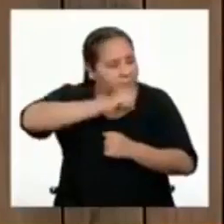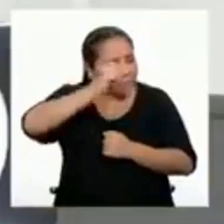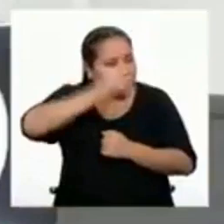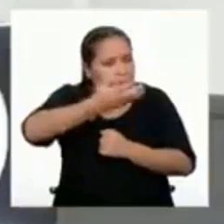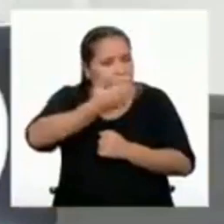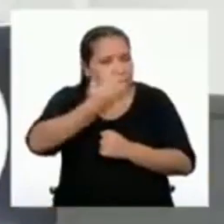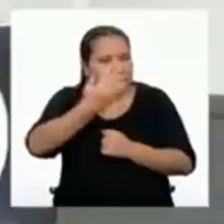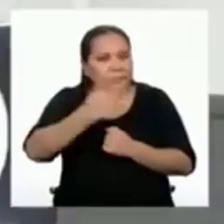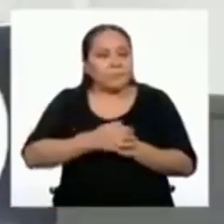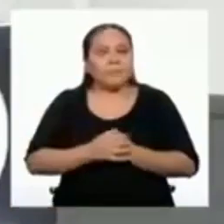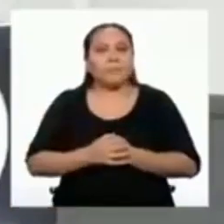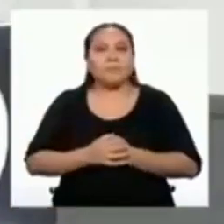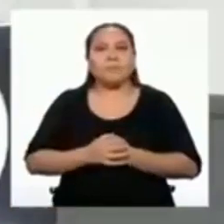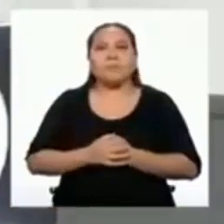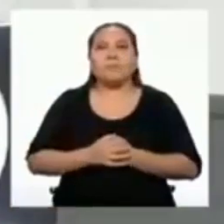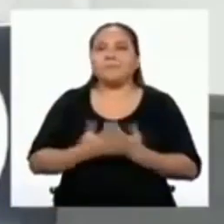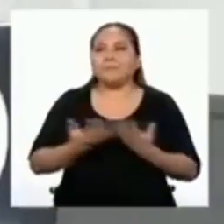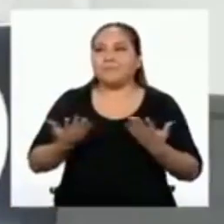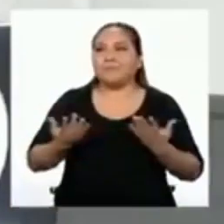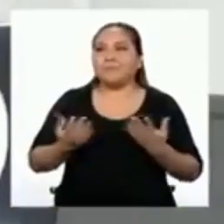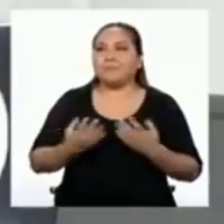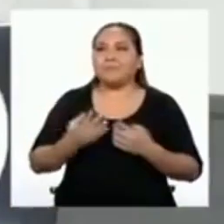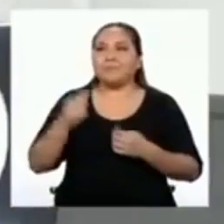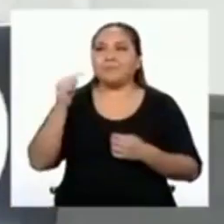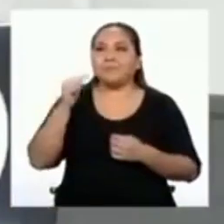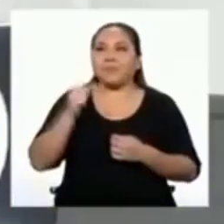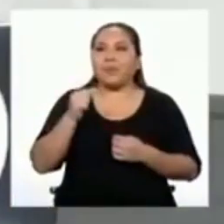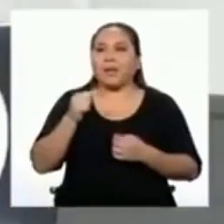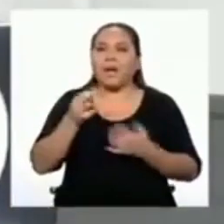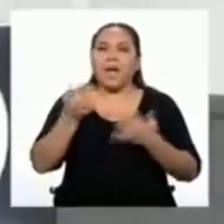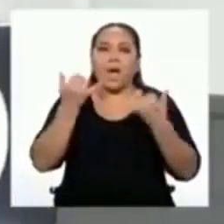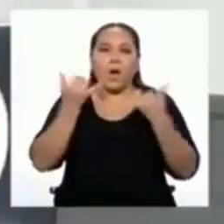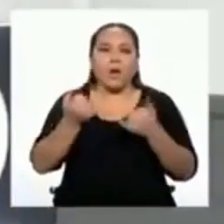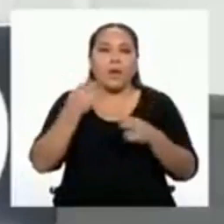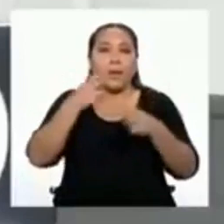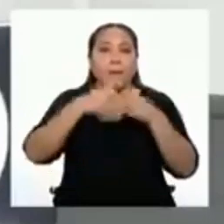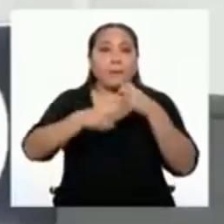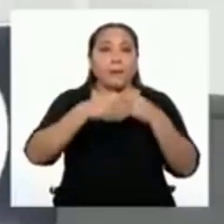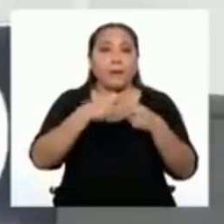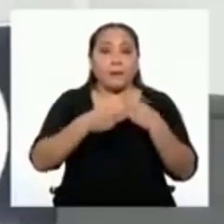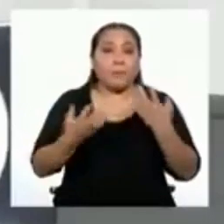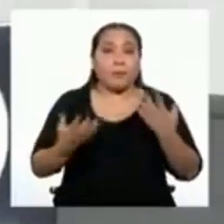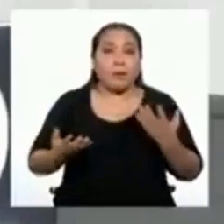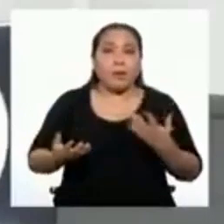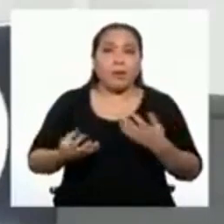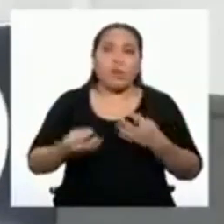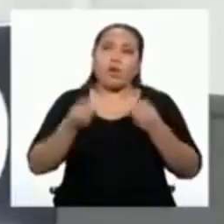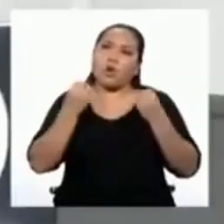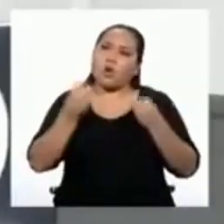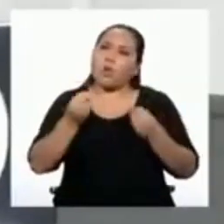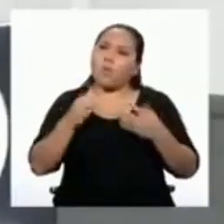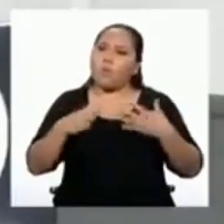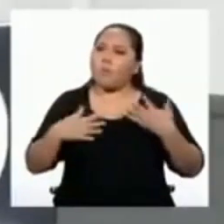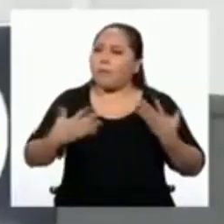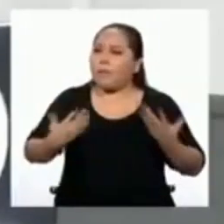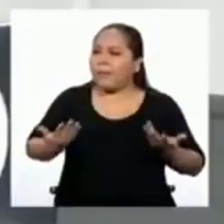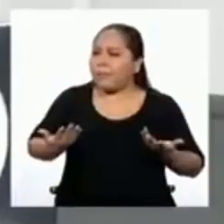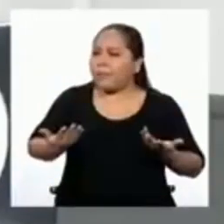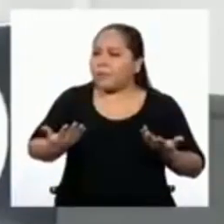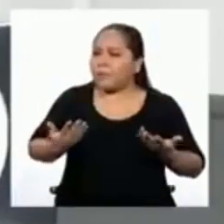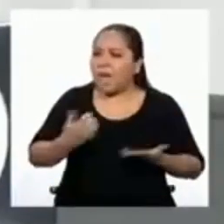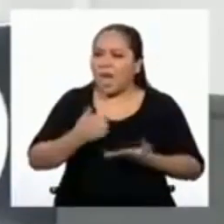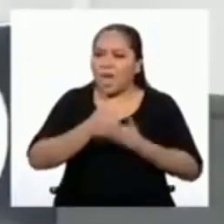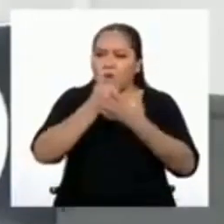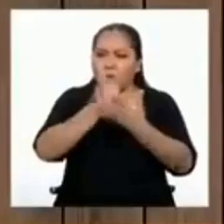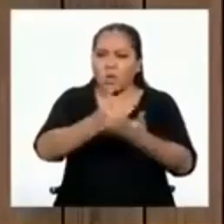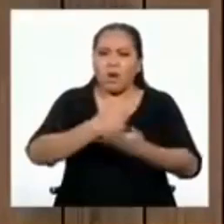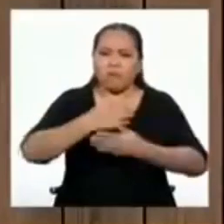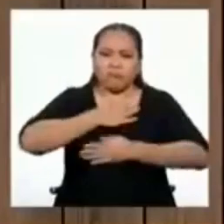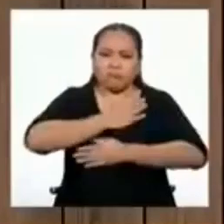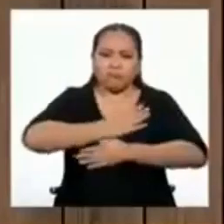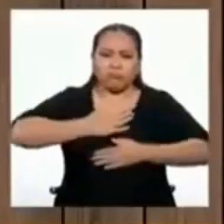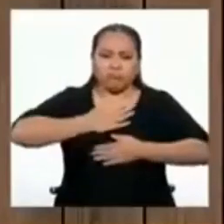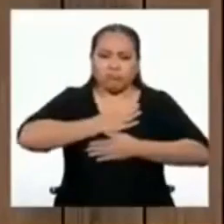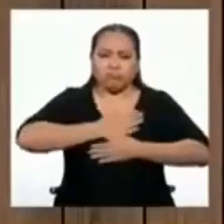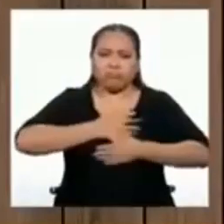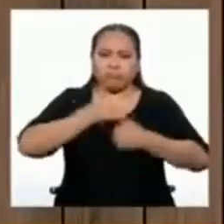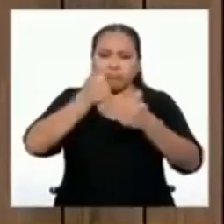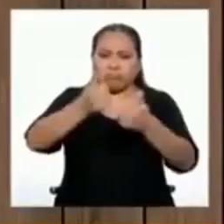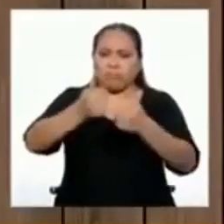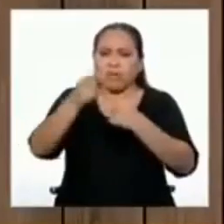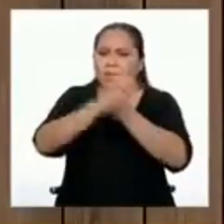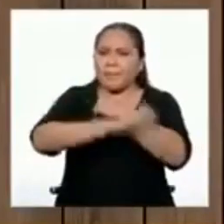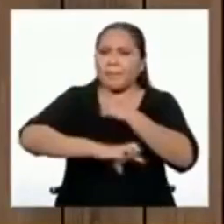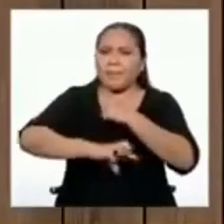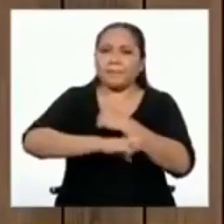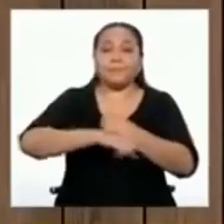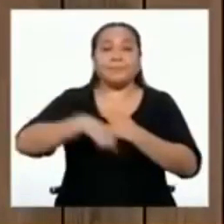que sí. Entonces, en la situación que estamos atravesando, ¿cómo podemos contribuir al bienestar del país? Yo creo